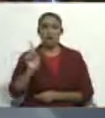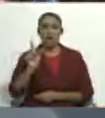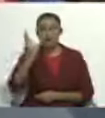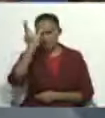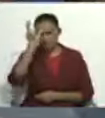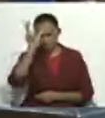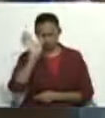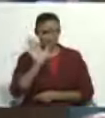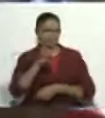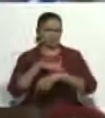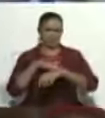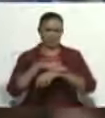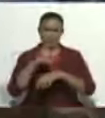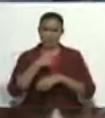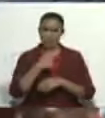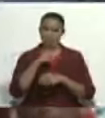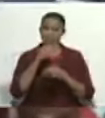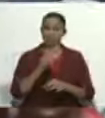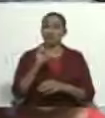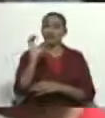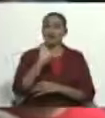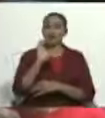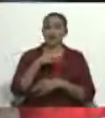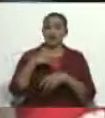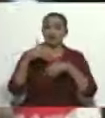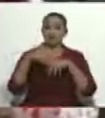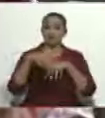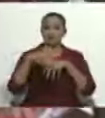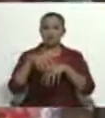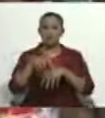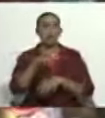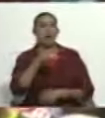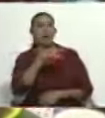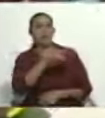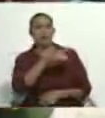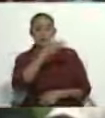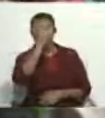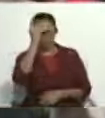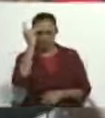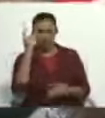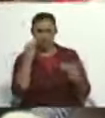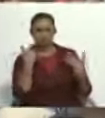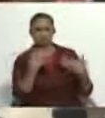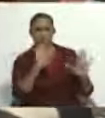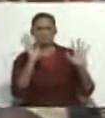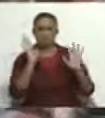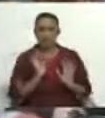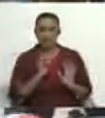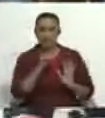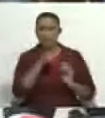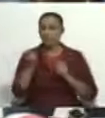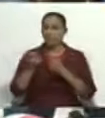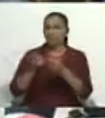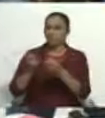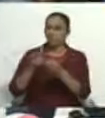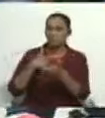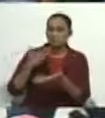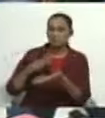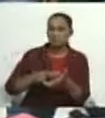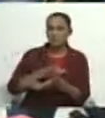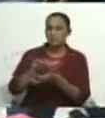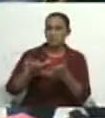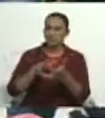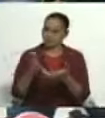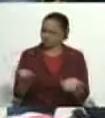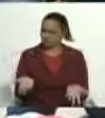Caracas marchando. No, por allá anda el bicho ese, el Diosdado, generando violencia. ¿Ah?